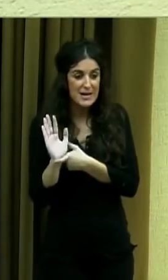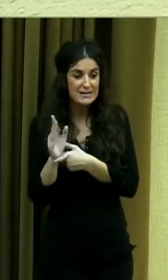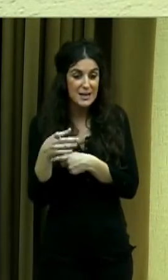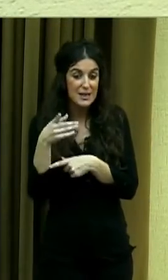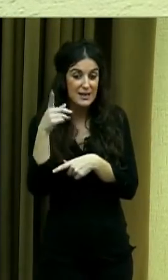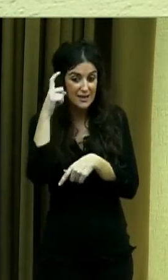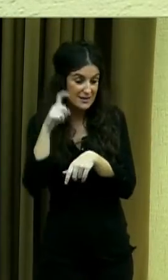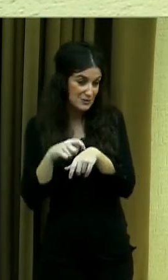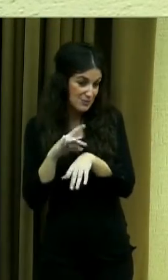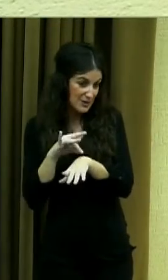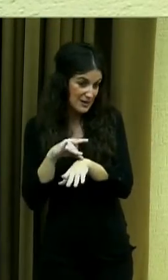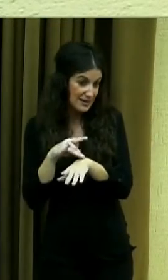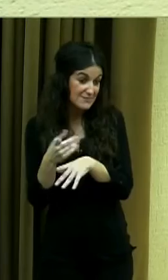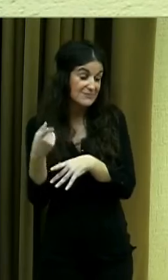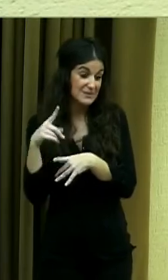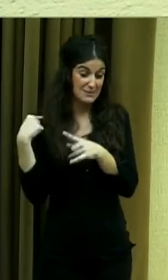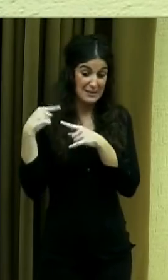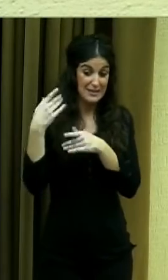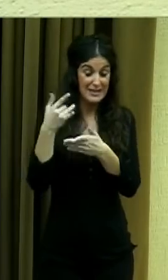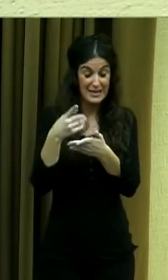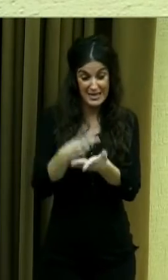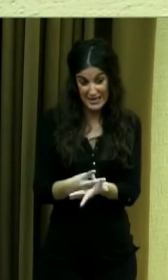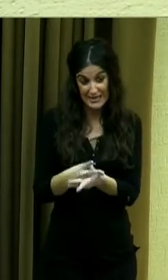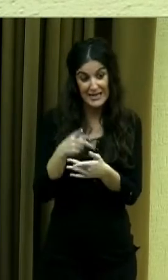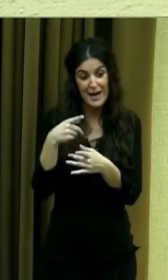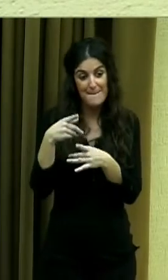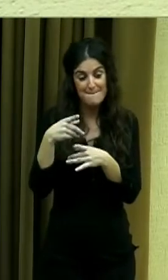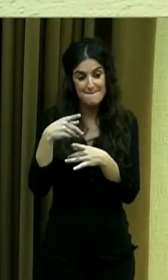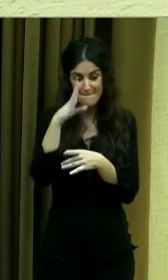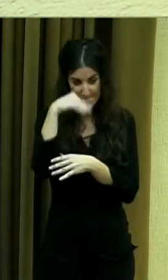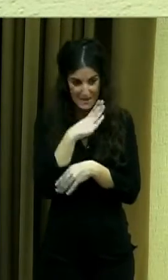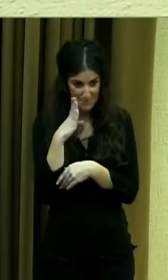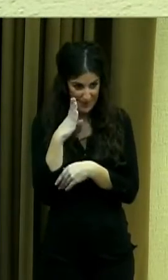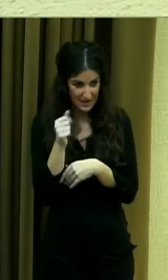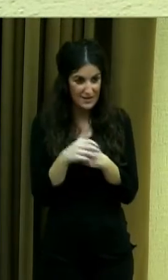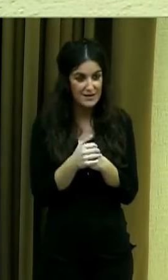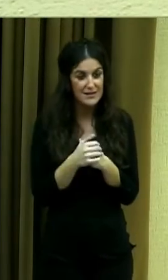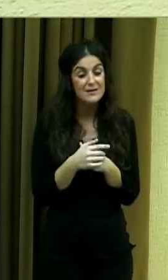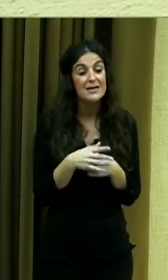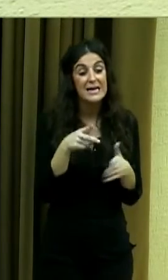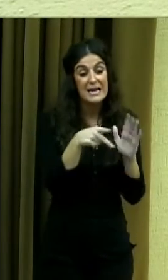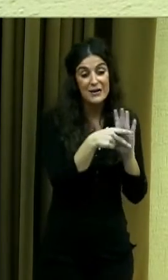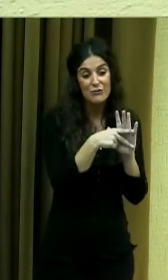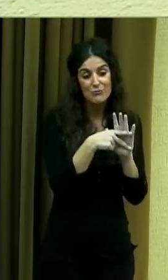psicopatología también en los padres. Pero en general sabemos que la comorbilidad va a ser la norma y no la excepción.